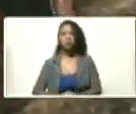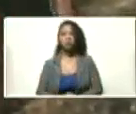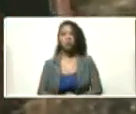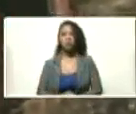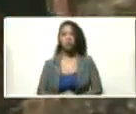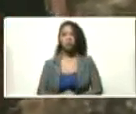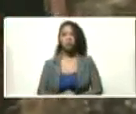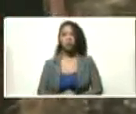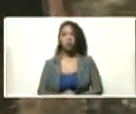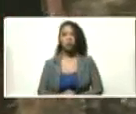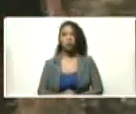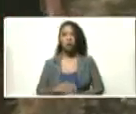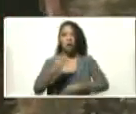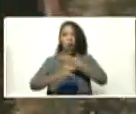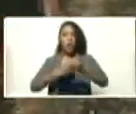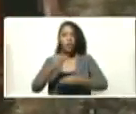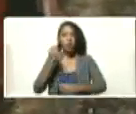la originó.